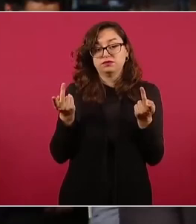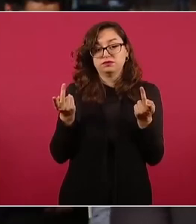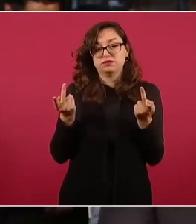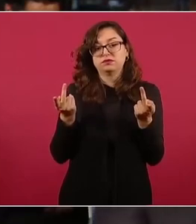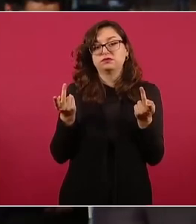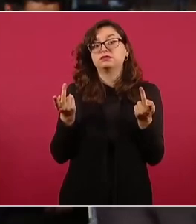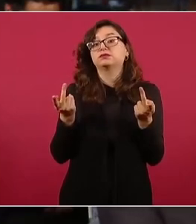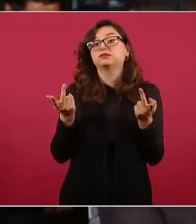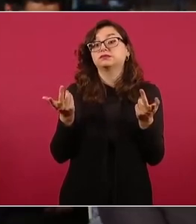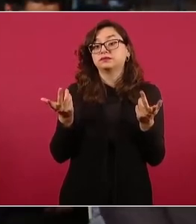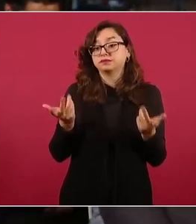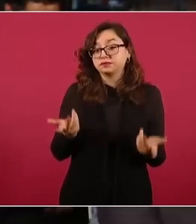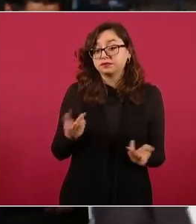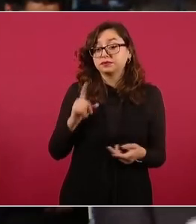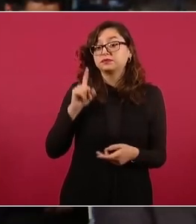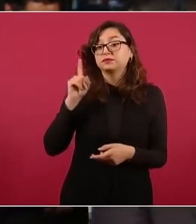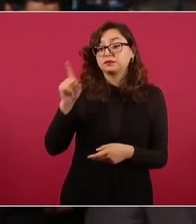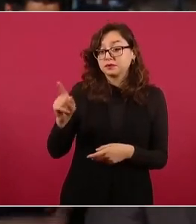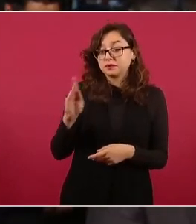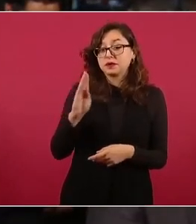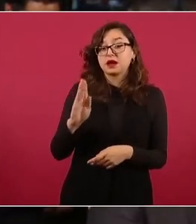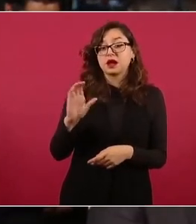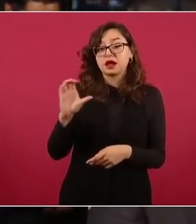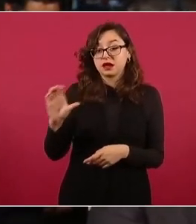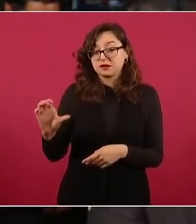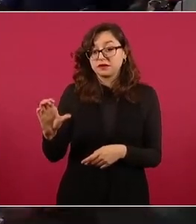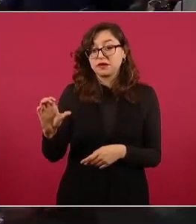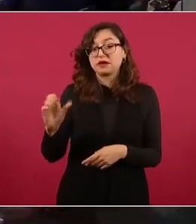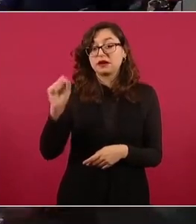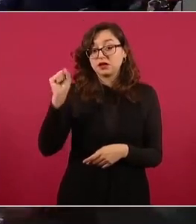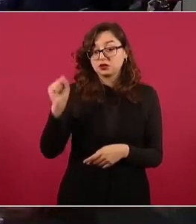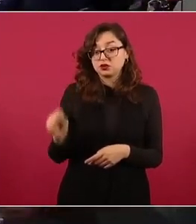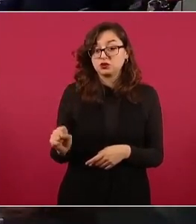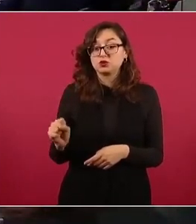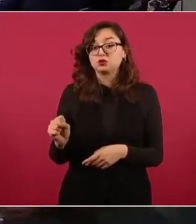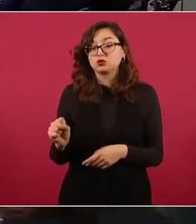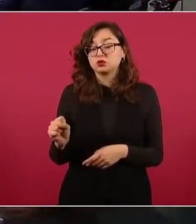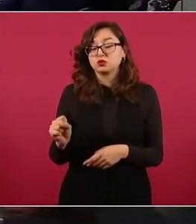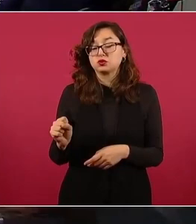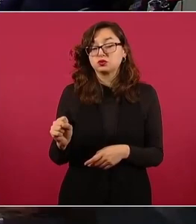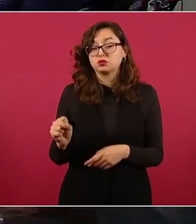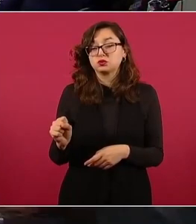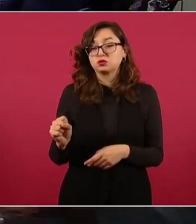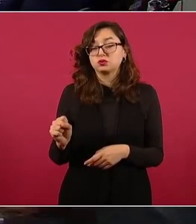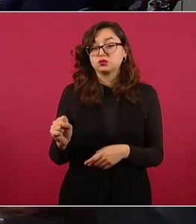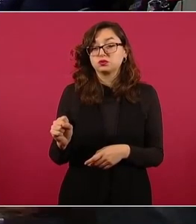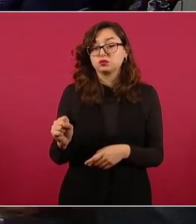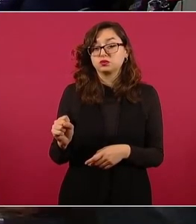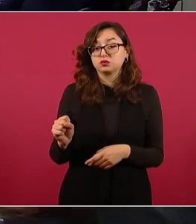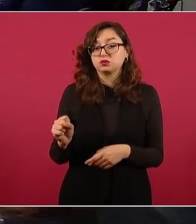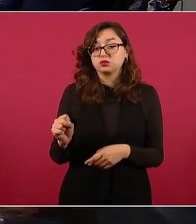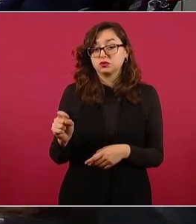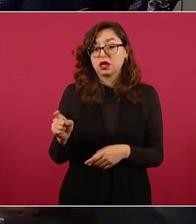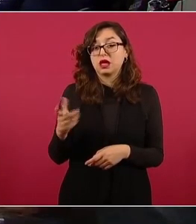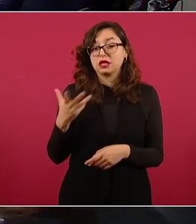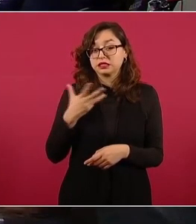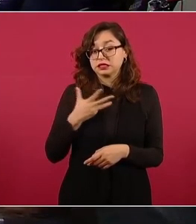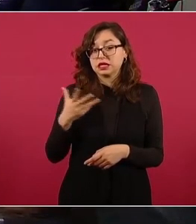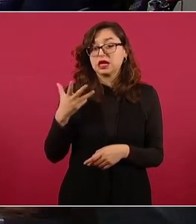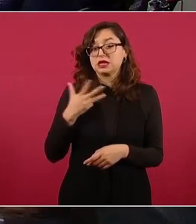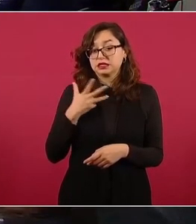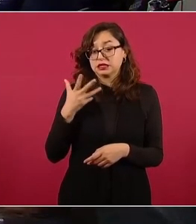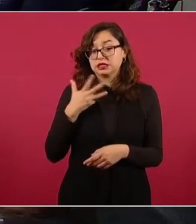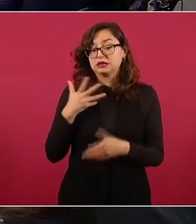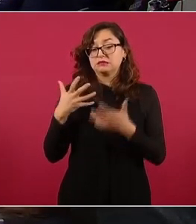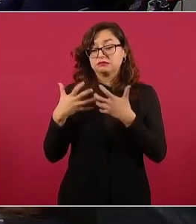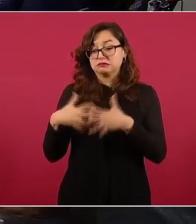una planta en Baja California Sur, vino un huracán, pero eran condiciones muy raras, no